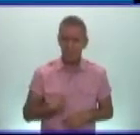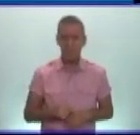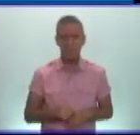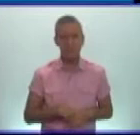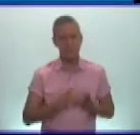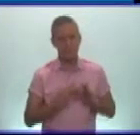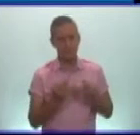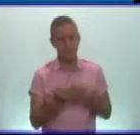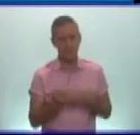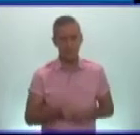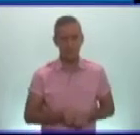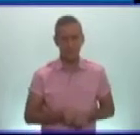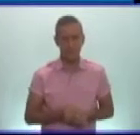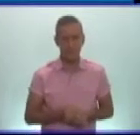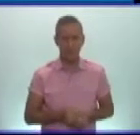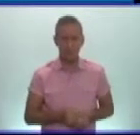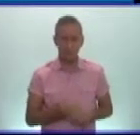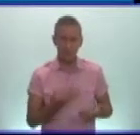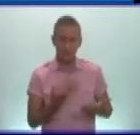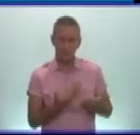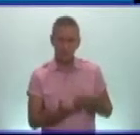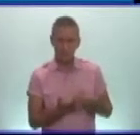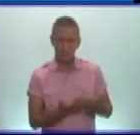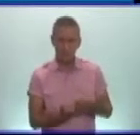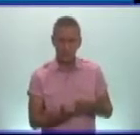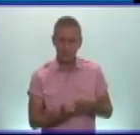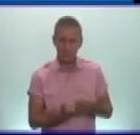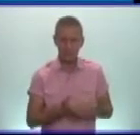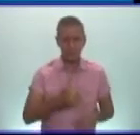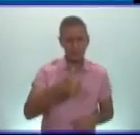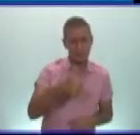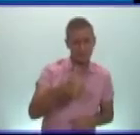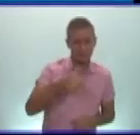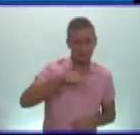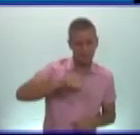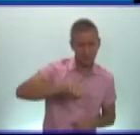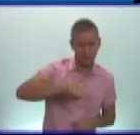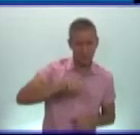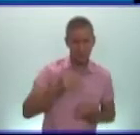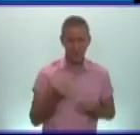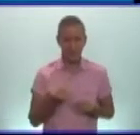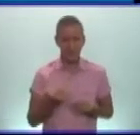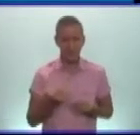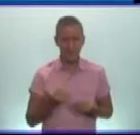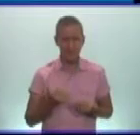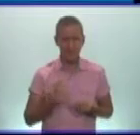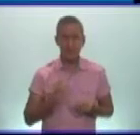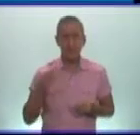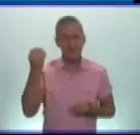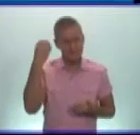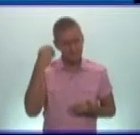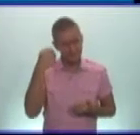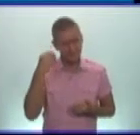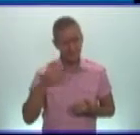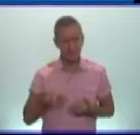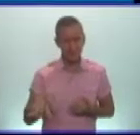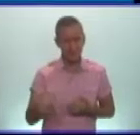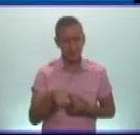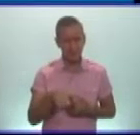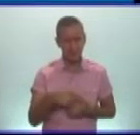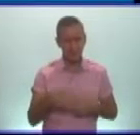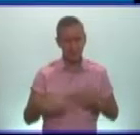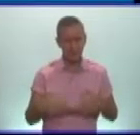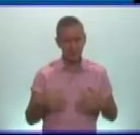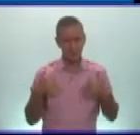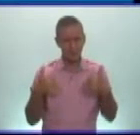que ustedes debatieron en familia está correcto o incorrecto. Adelante, sabemos que todos lo hicieron muy bien. Un breve tiempo para